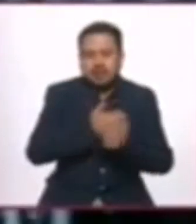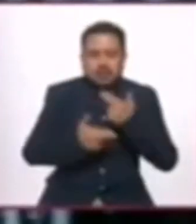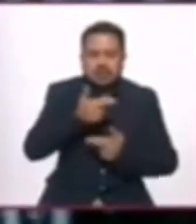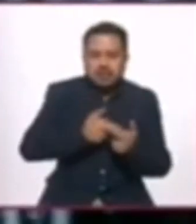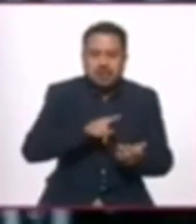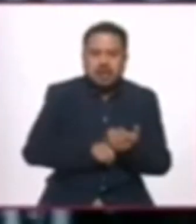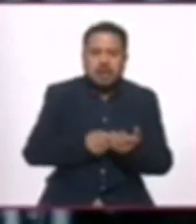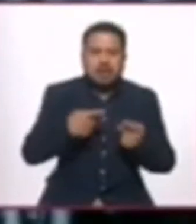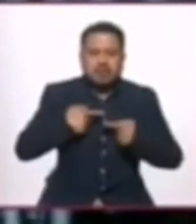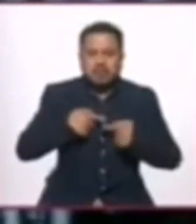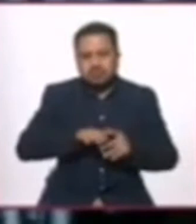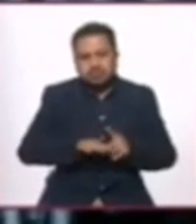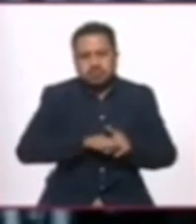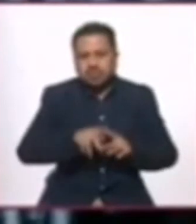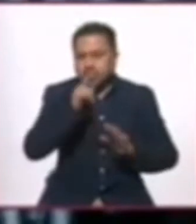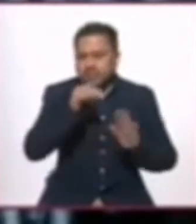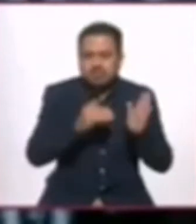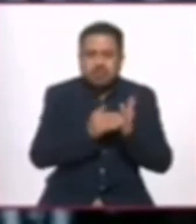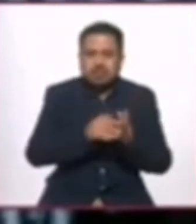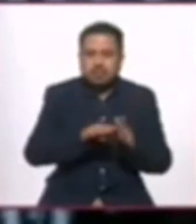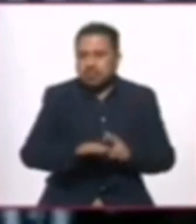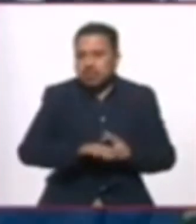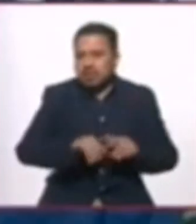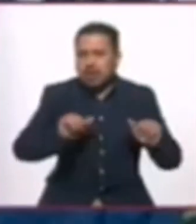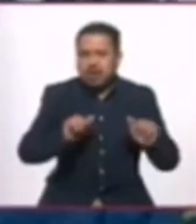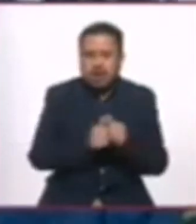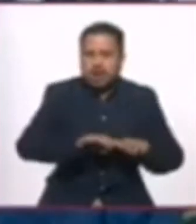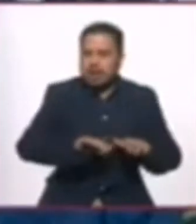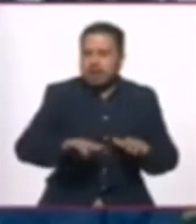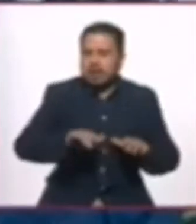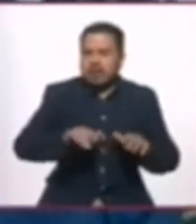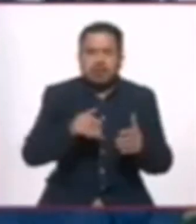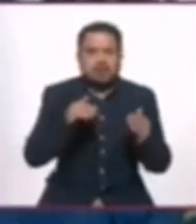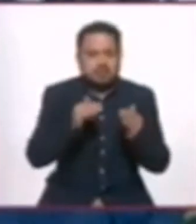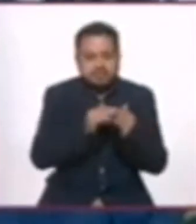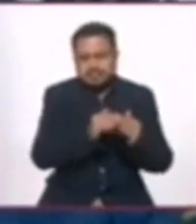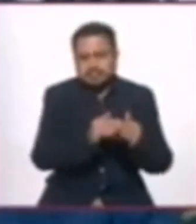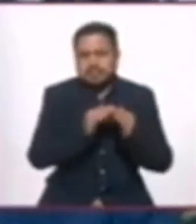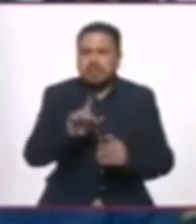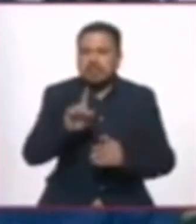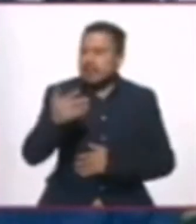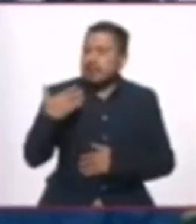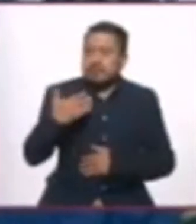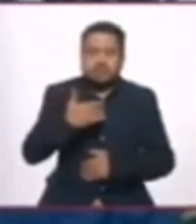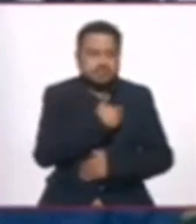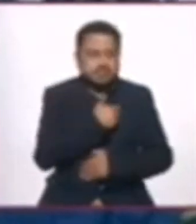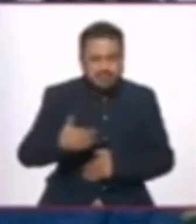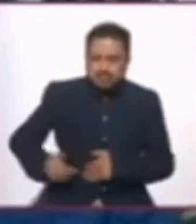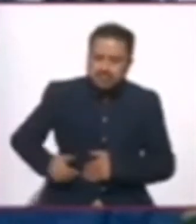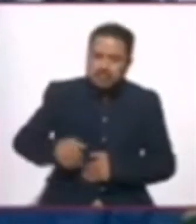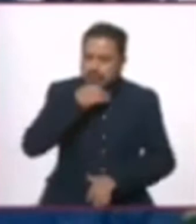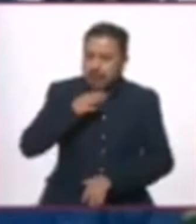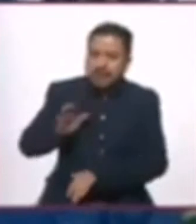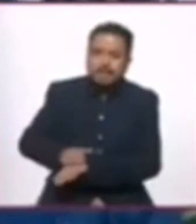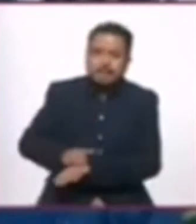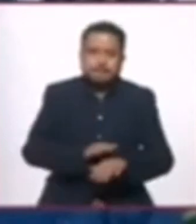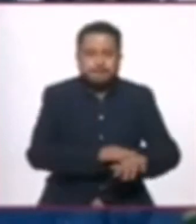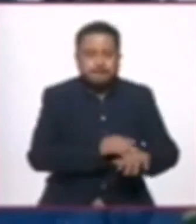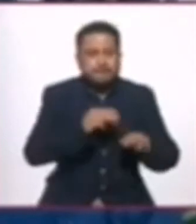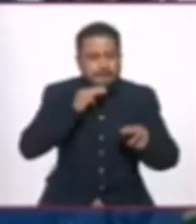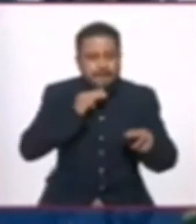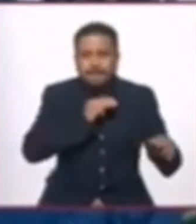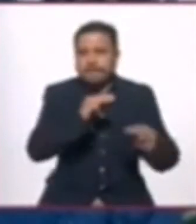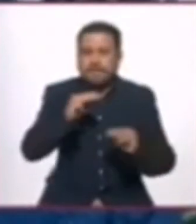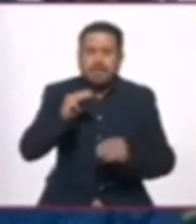los desplazados azerbaiyanos, 1 millón de desplazados a sus hogares. Hace unos días el presidente Aliyev advertía en